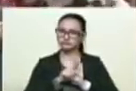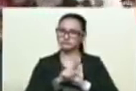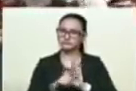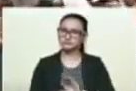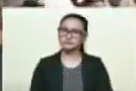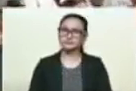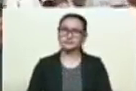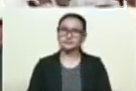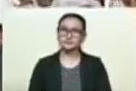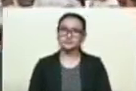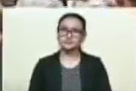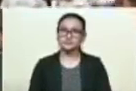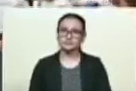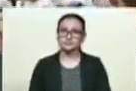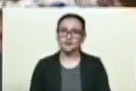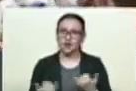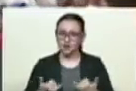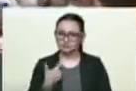Y es lo que yo vengo a decirle.